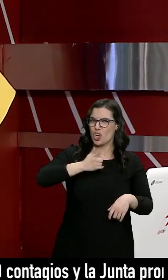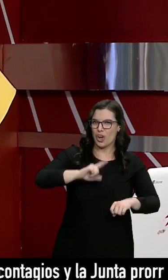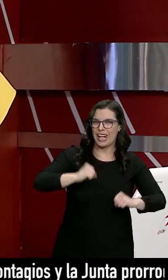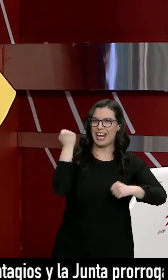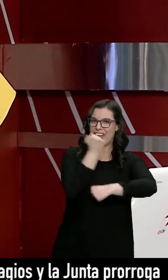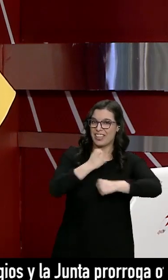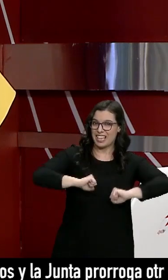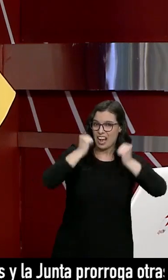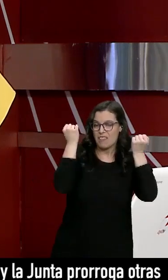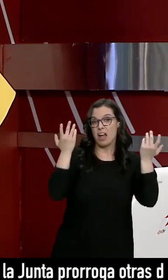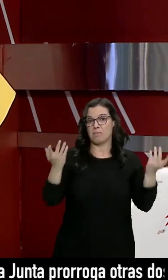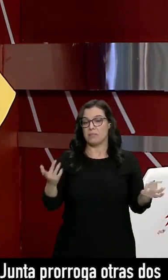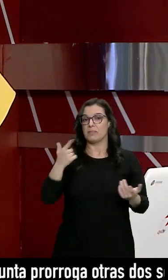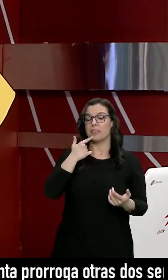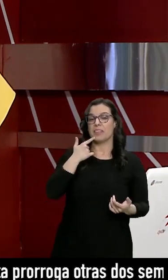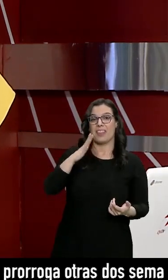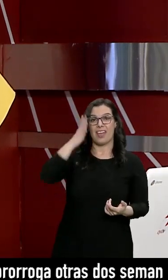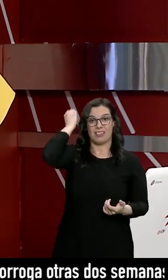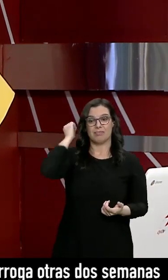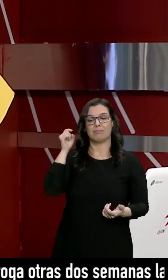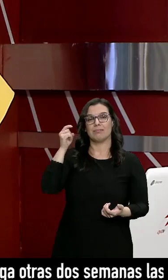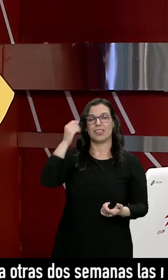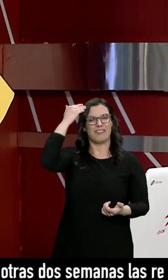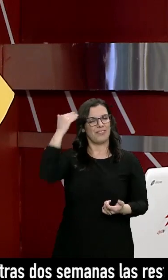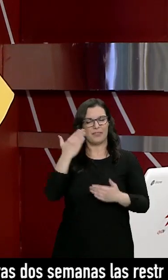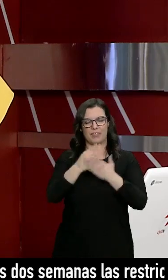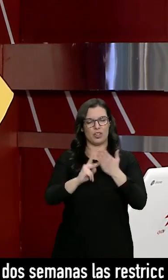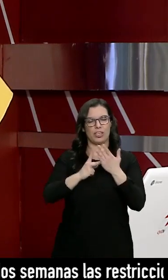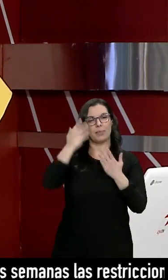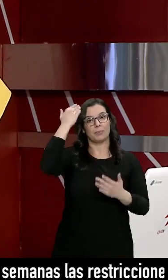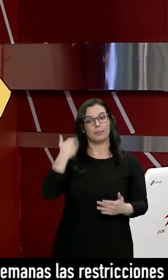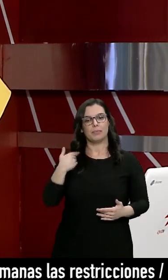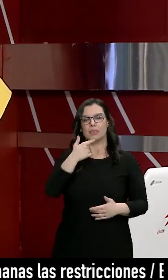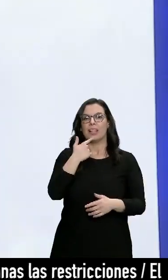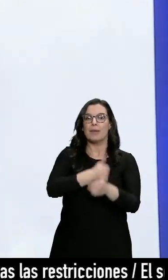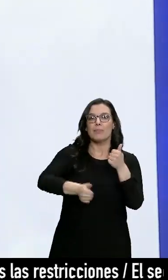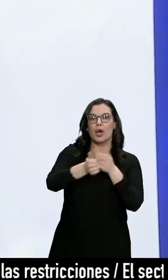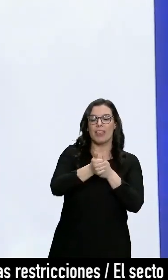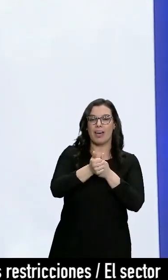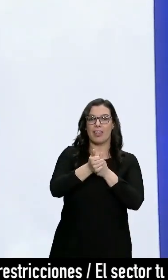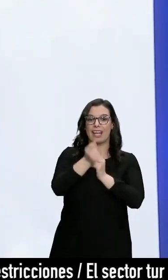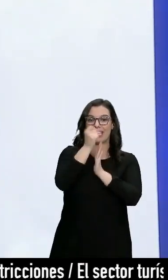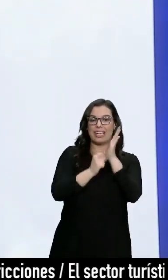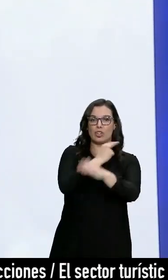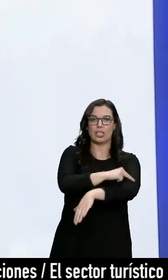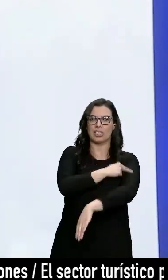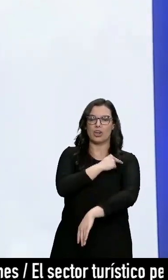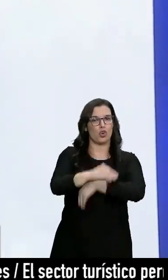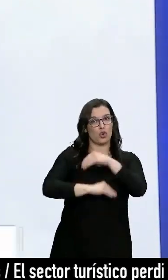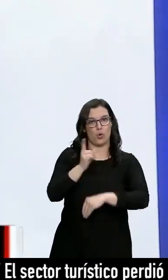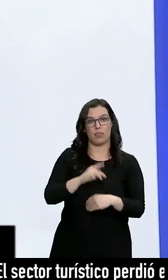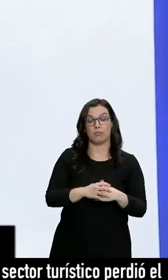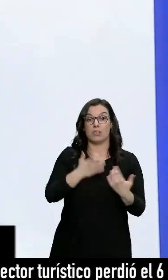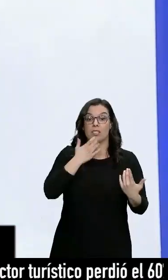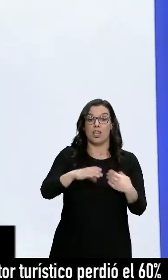Navidad. Fernández considera que el gobierno regional no primó los criterios sanitarios. Si la consejera Casado no se entera